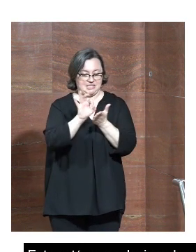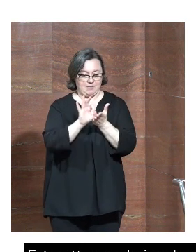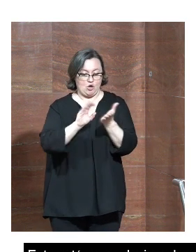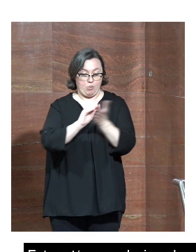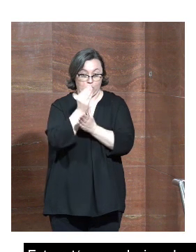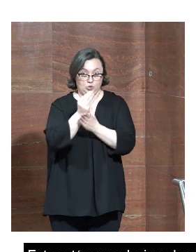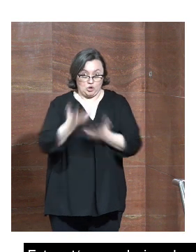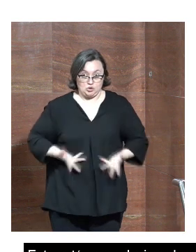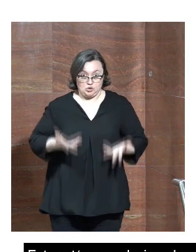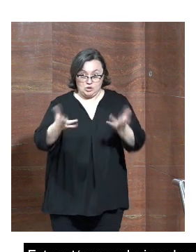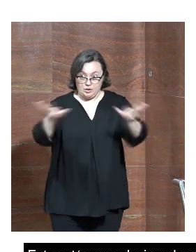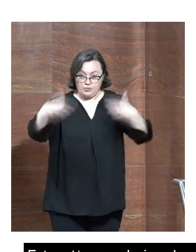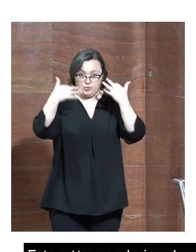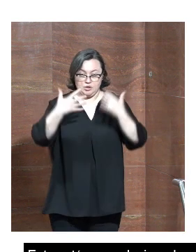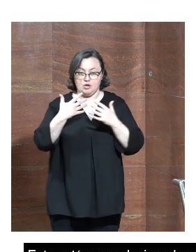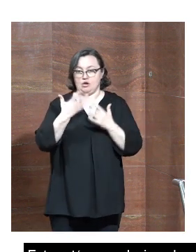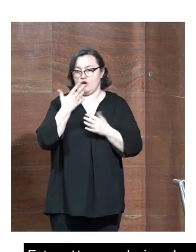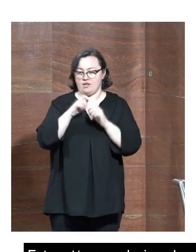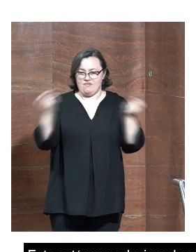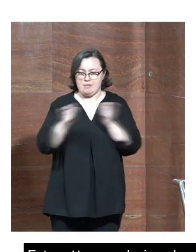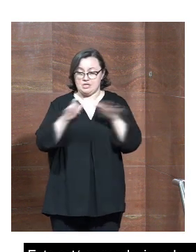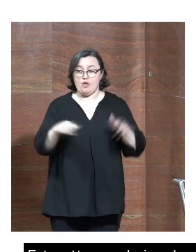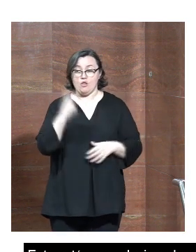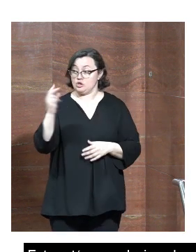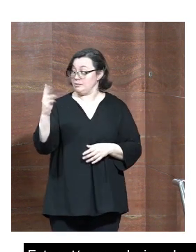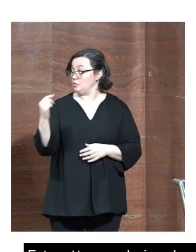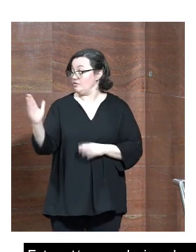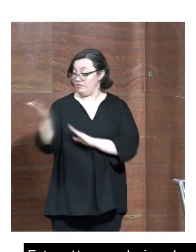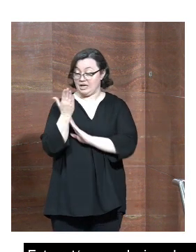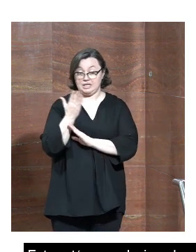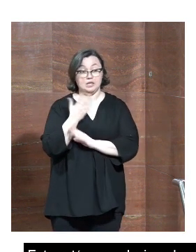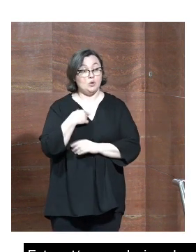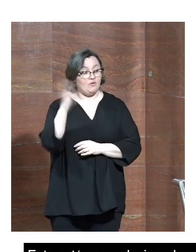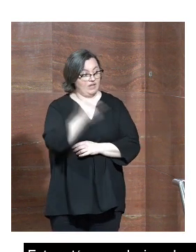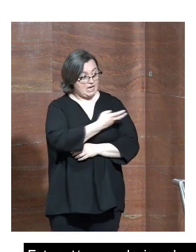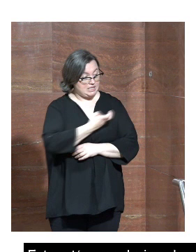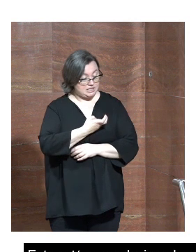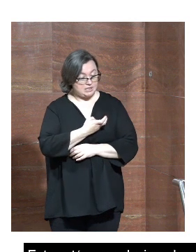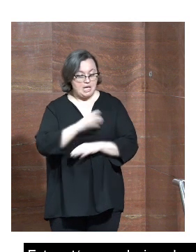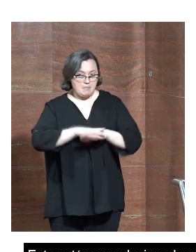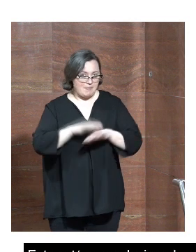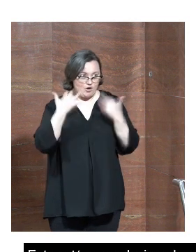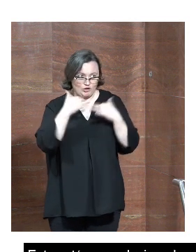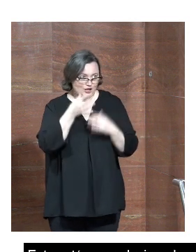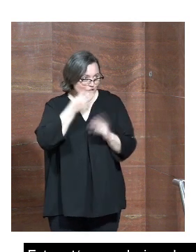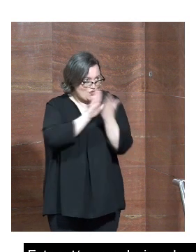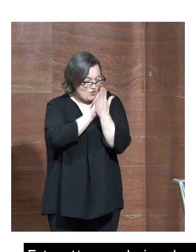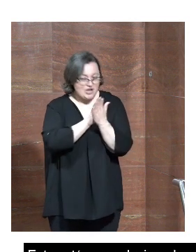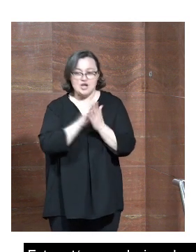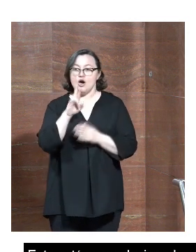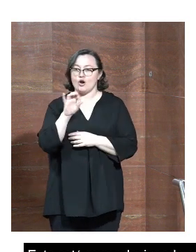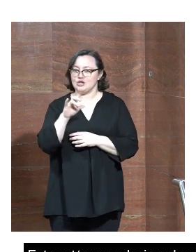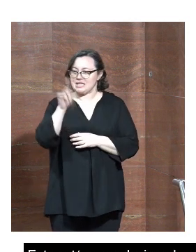Y te voy a poner una metáfora que tú has conocido en 2 o 3 minutos, pero te voy a decir, tú has venido aquí, que para mí es una alegría, y para